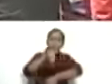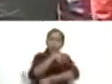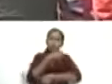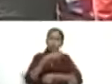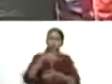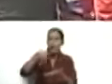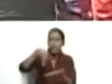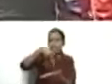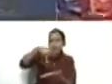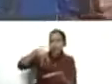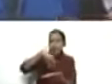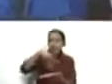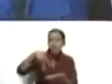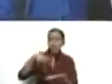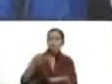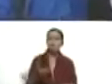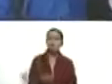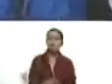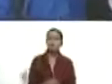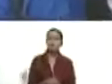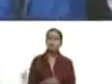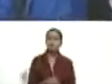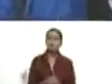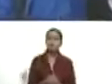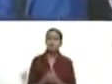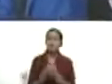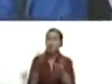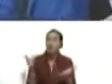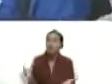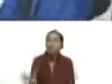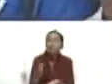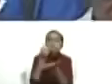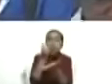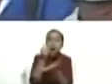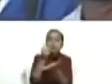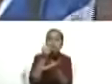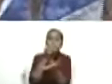baile, el rescate de lo nuestro,